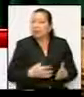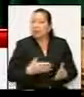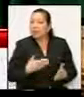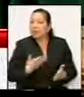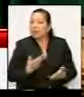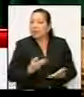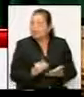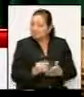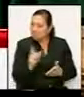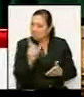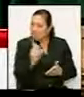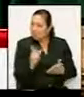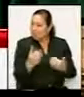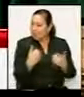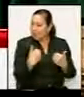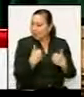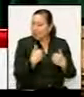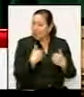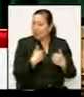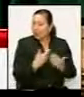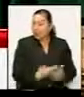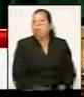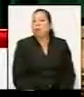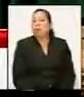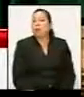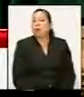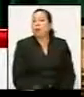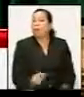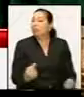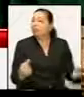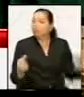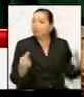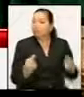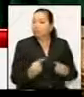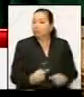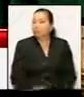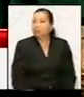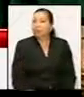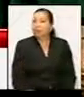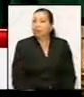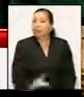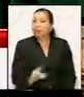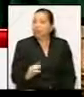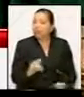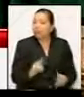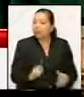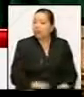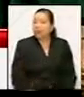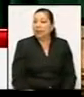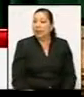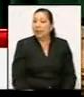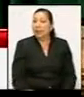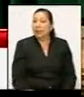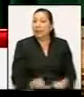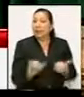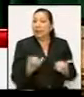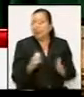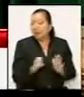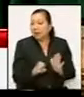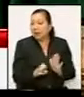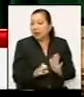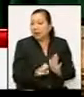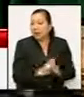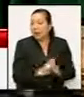un mapa de lo que tenemos, de tal manera que no nos crucemos, que no dupliquemos actividades. Esto, por